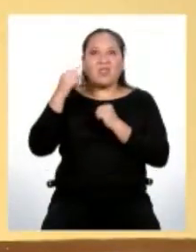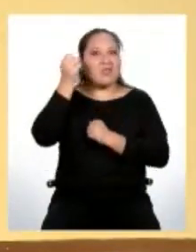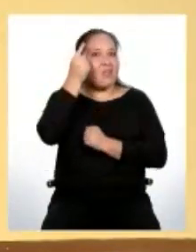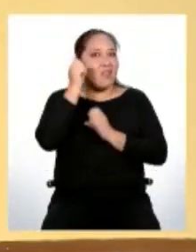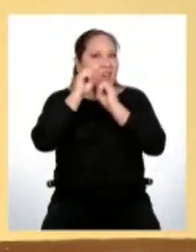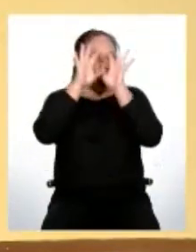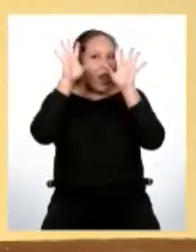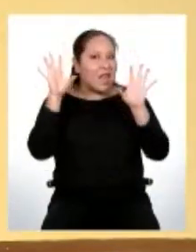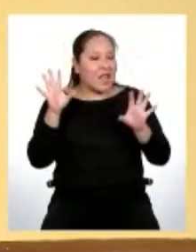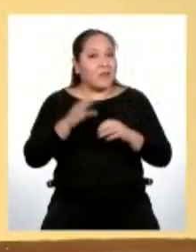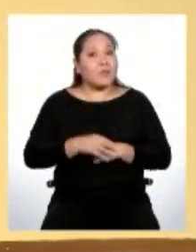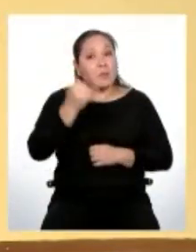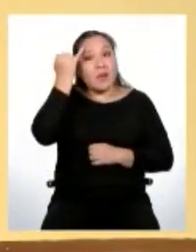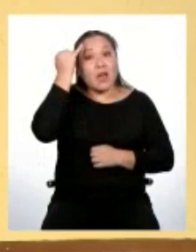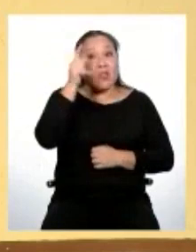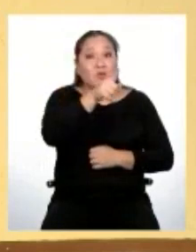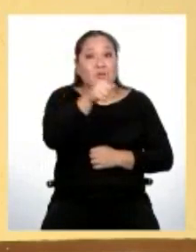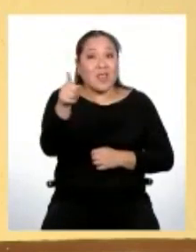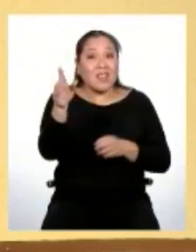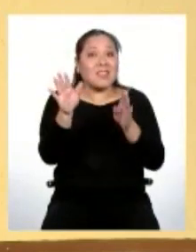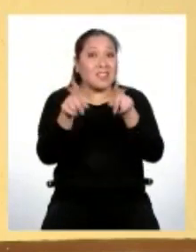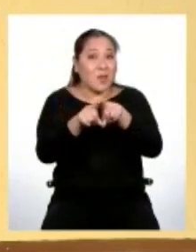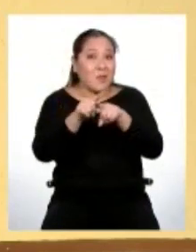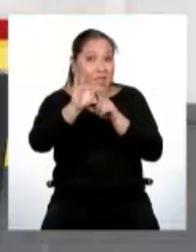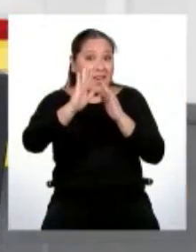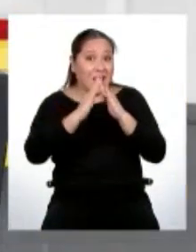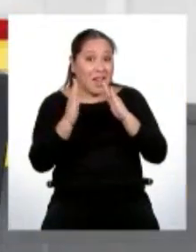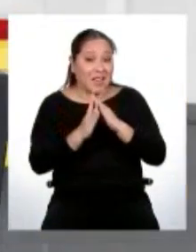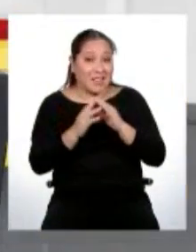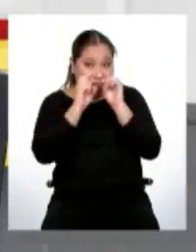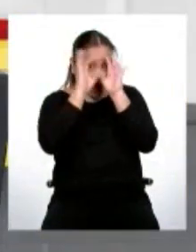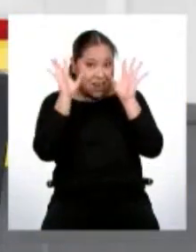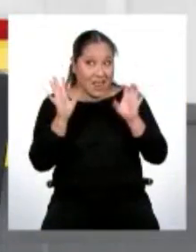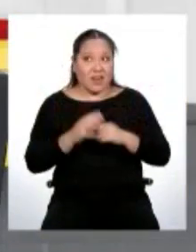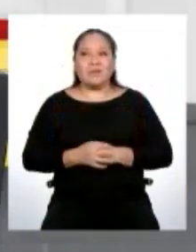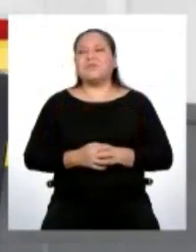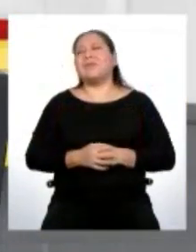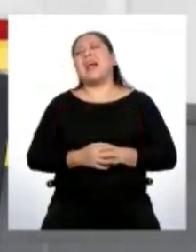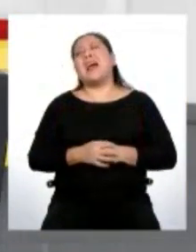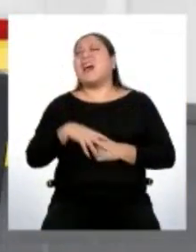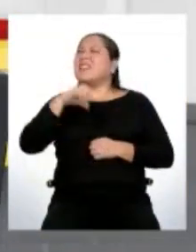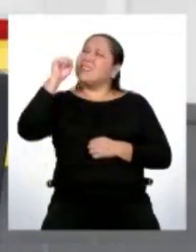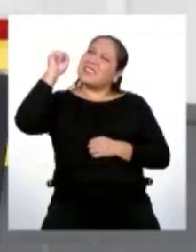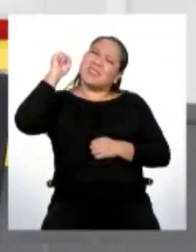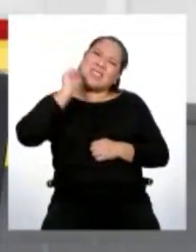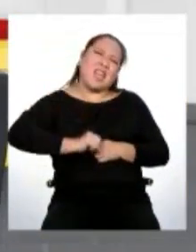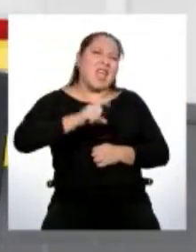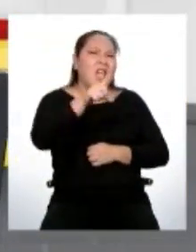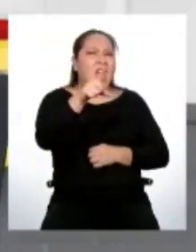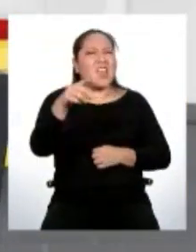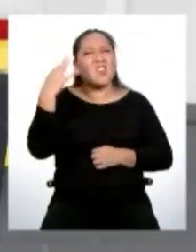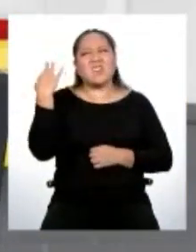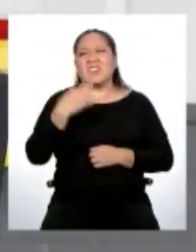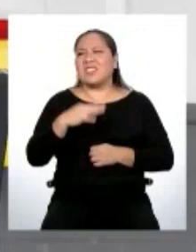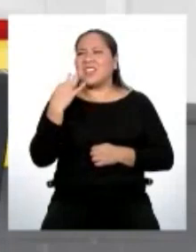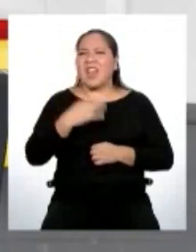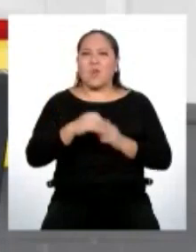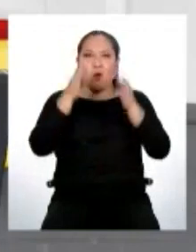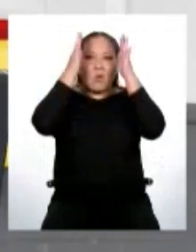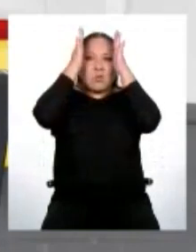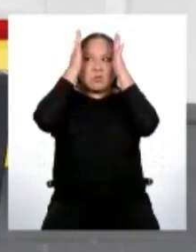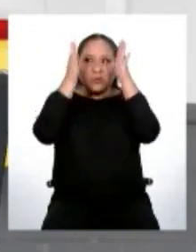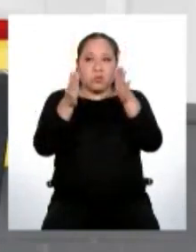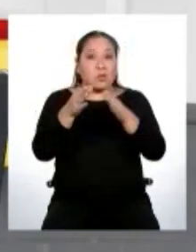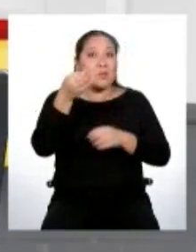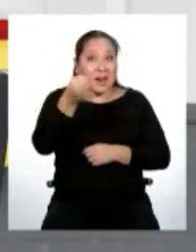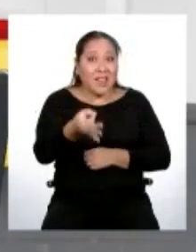clarísima. Imagino que nuestras amigas y amigos en casa también. Pero por supuesto, ellos siempre están atentísimos.